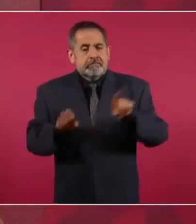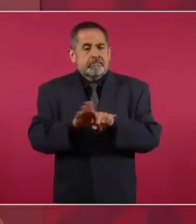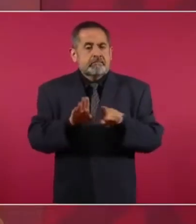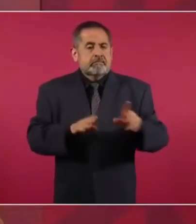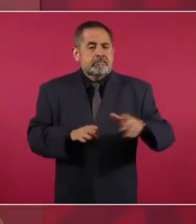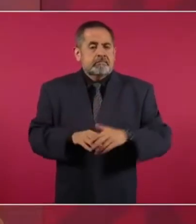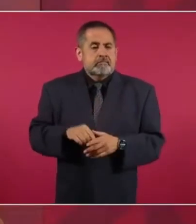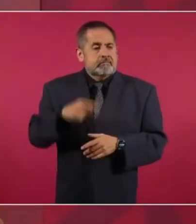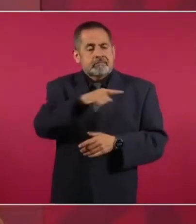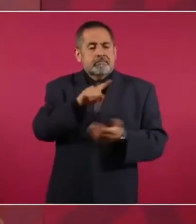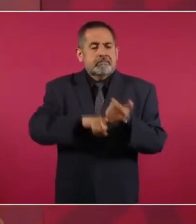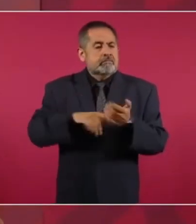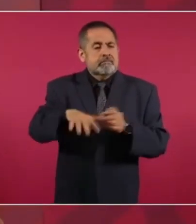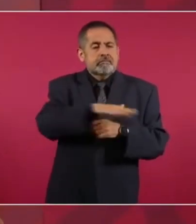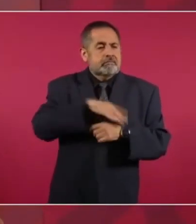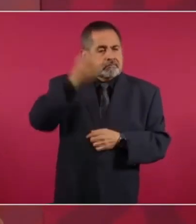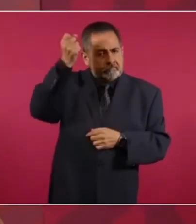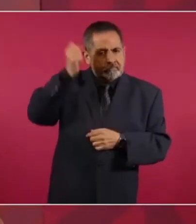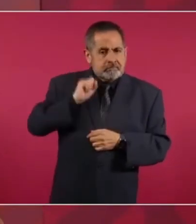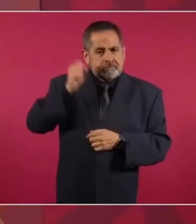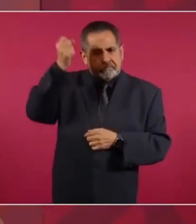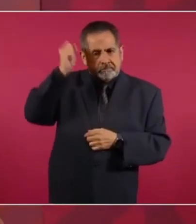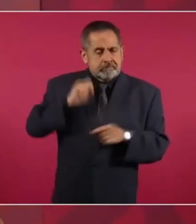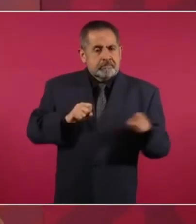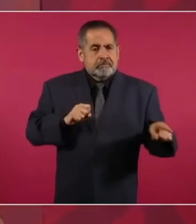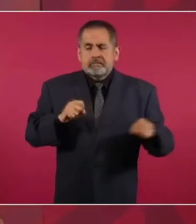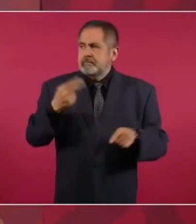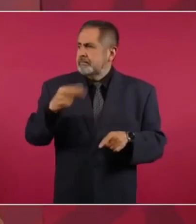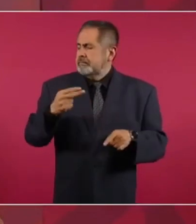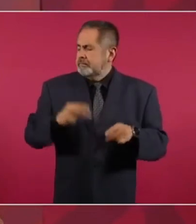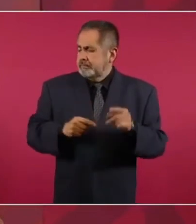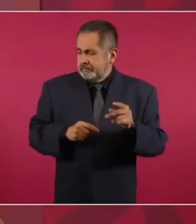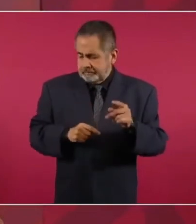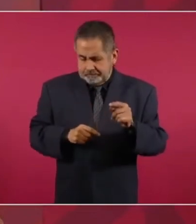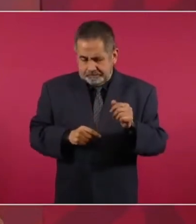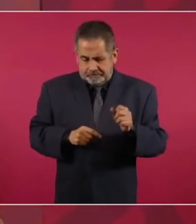En Sinaloa se llama